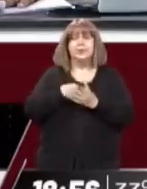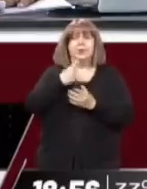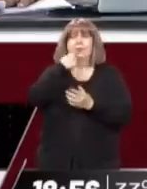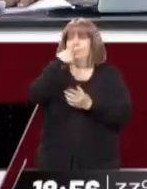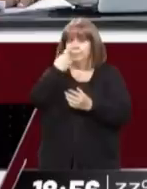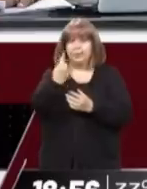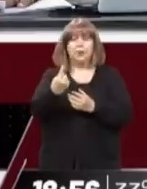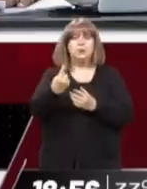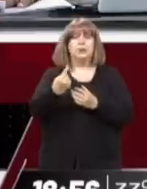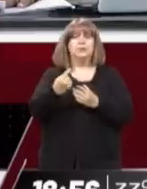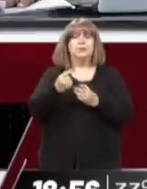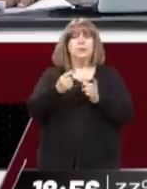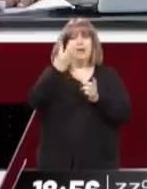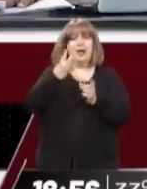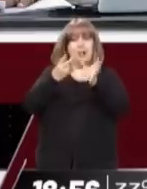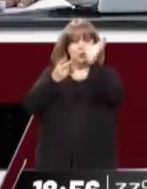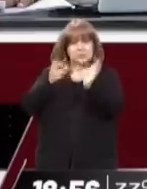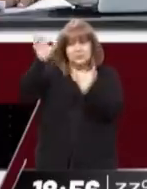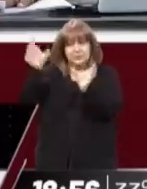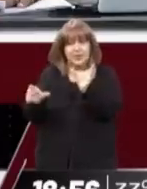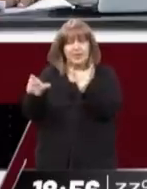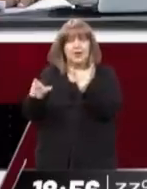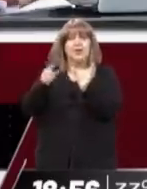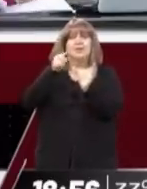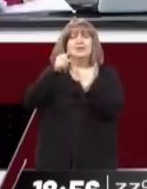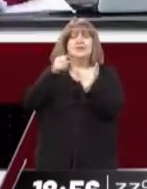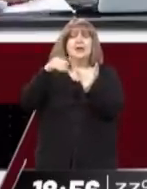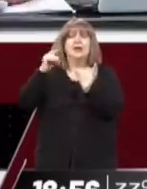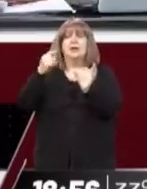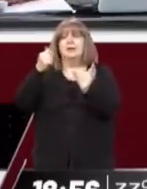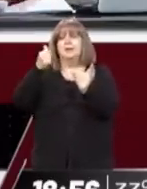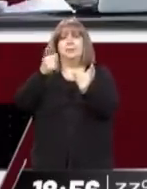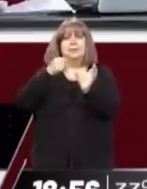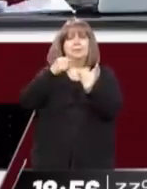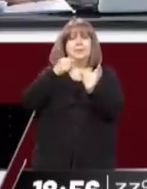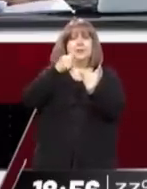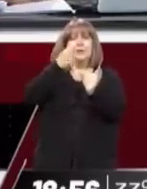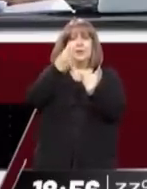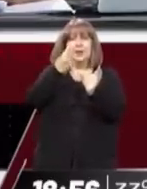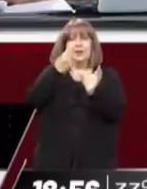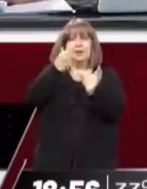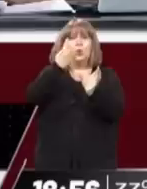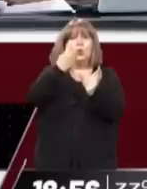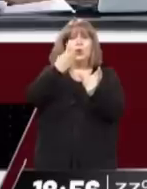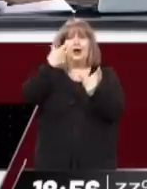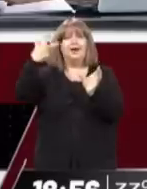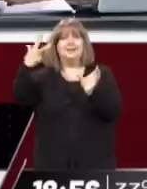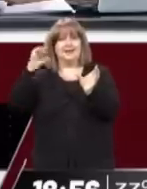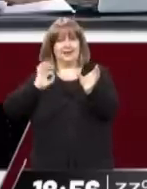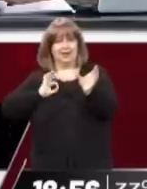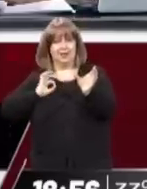por ejemplo, si hay un cambio de calificación y la pena es mucho menor, de un máximo de 6 años, por ejemplo, que se cambie la calificación a